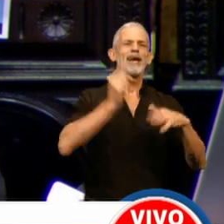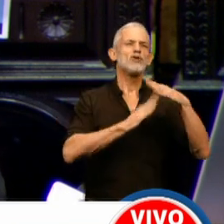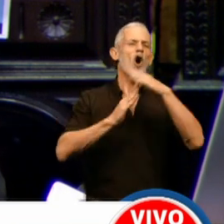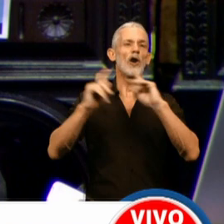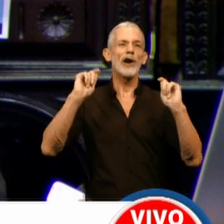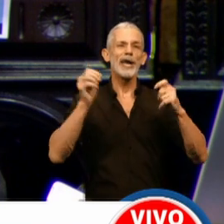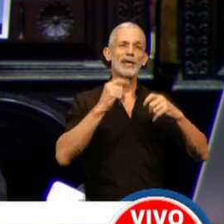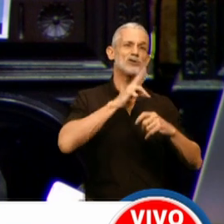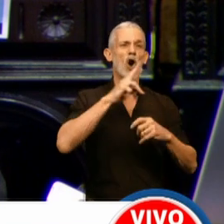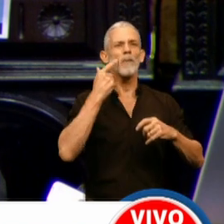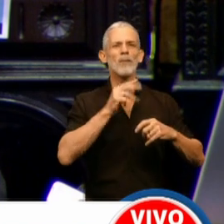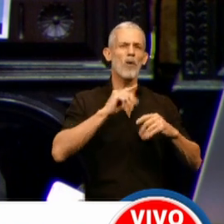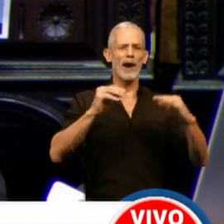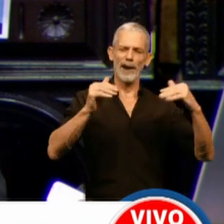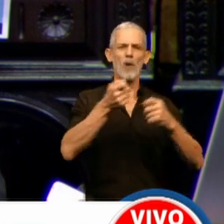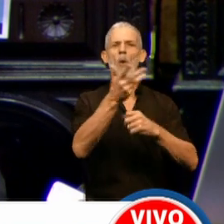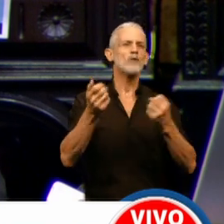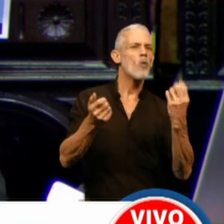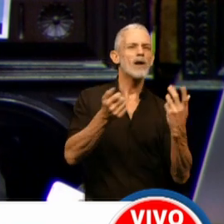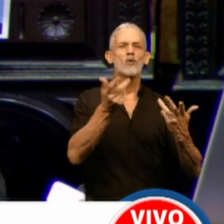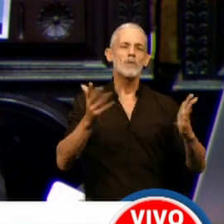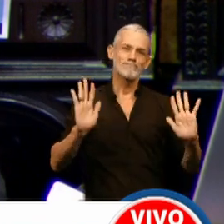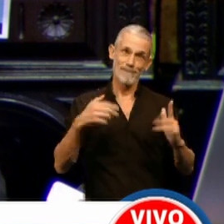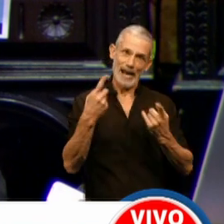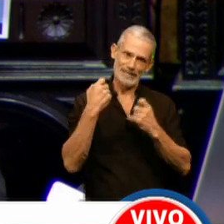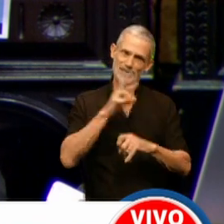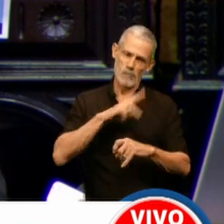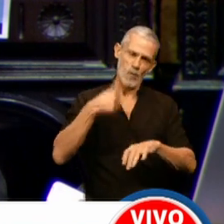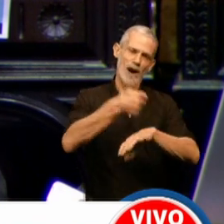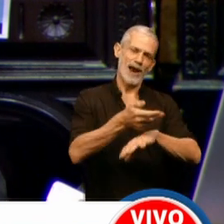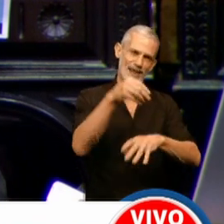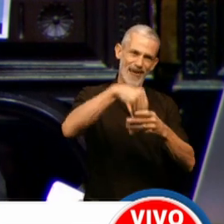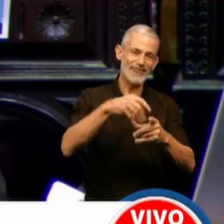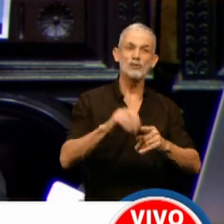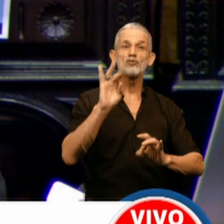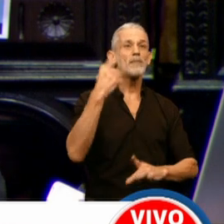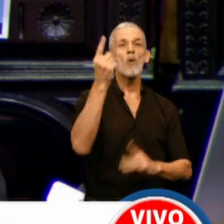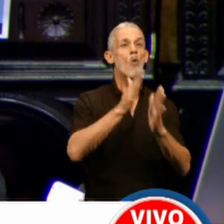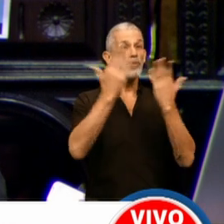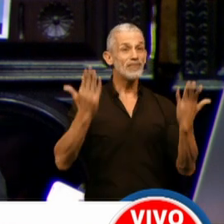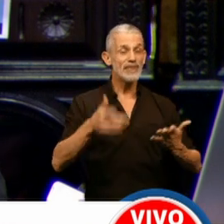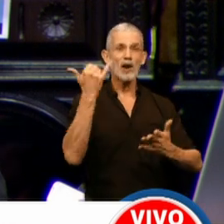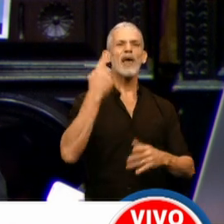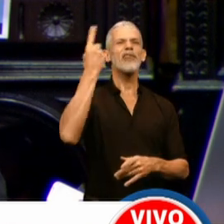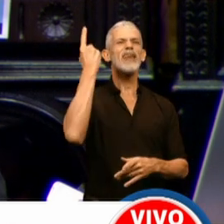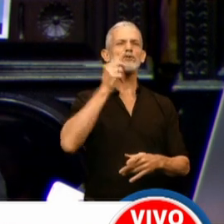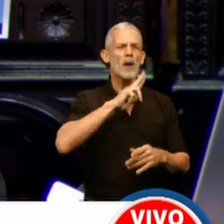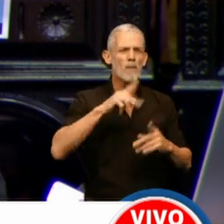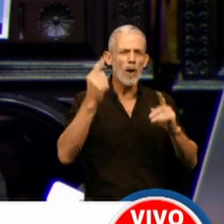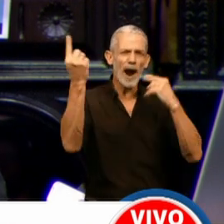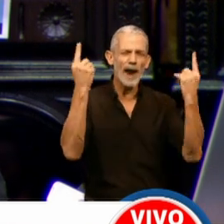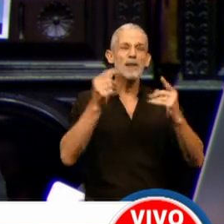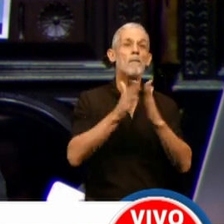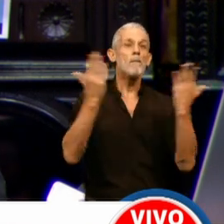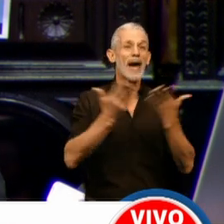que cuáles son las composiciones necesitamos estar en esos lugares en la república argentina y solamente un diario que tiene directoras mujeres es